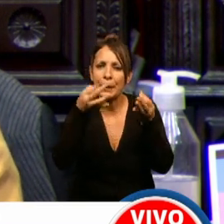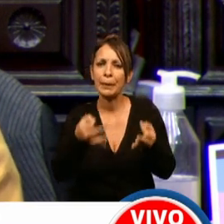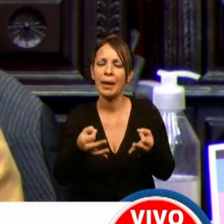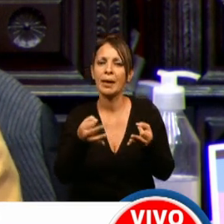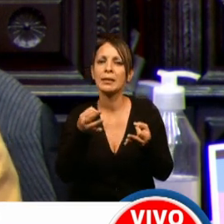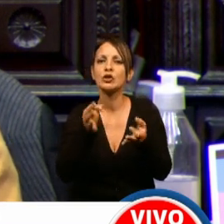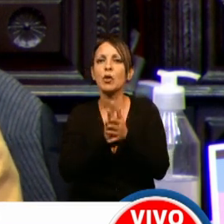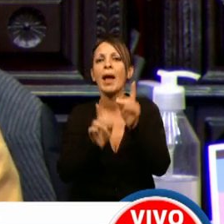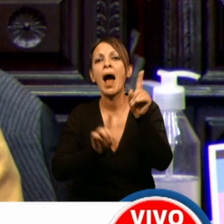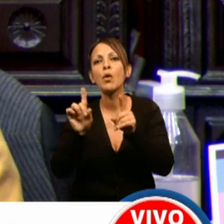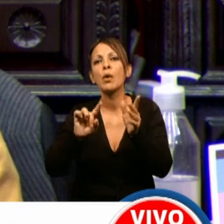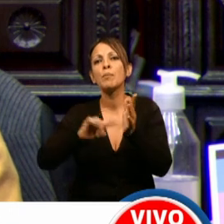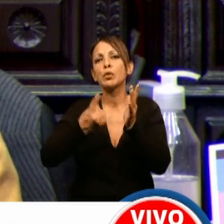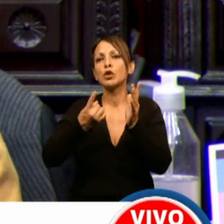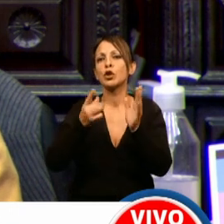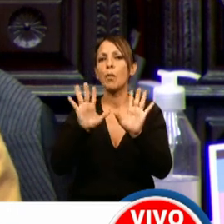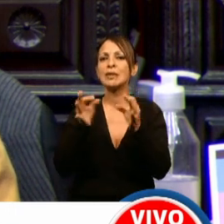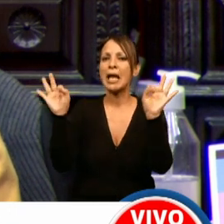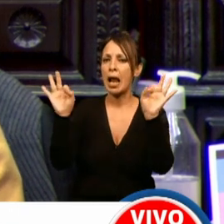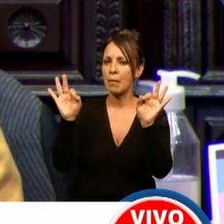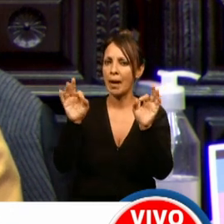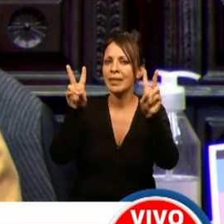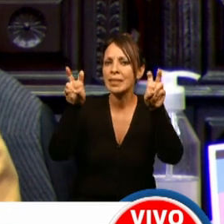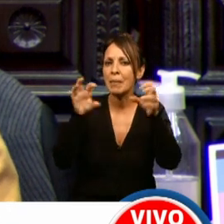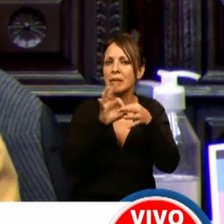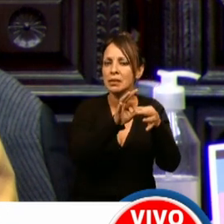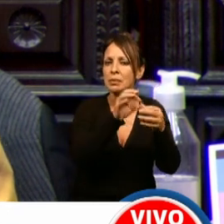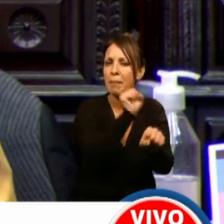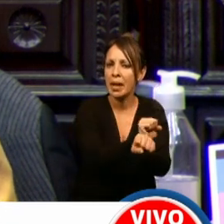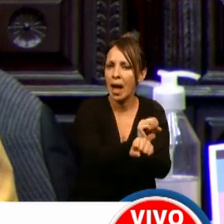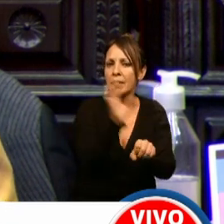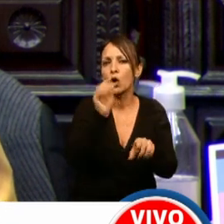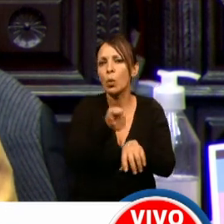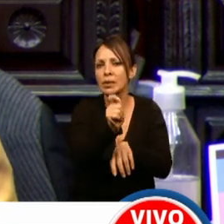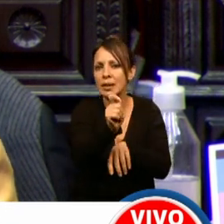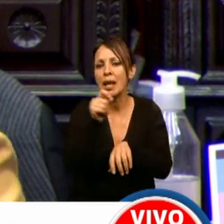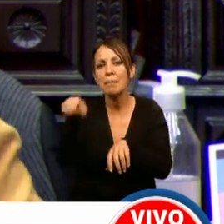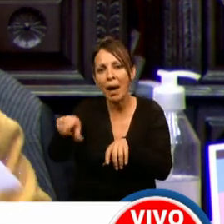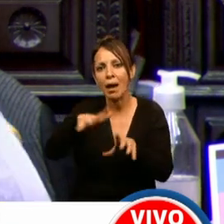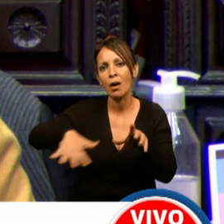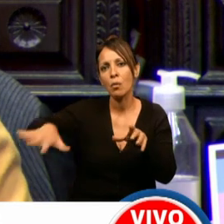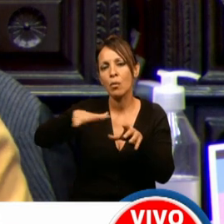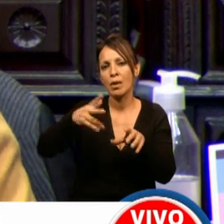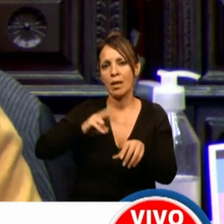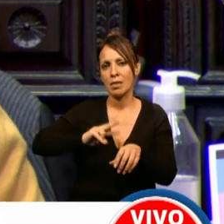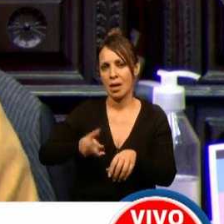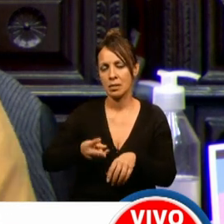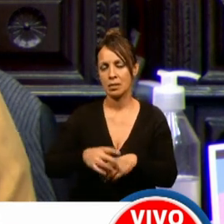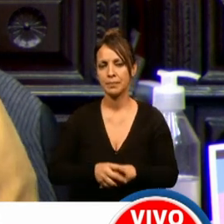hacer excepciones con temas penales o judiciales para el colectivo trans